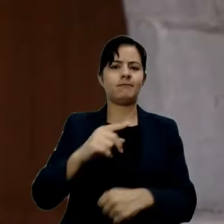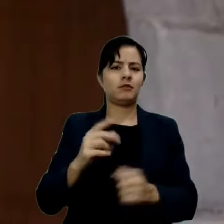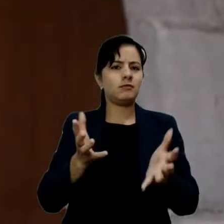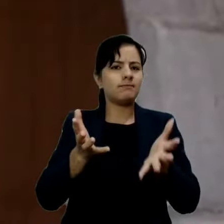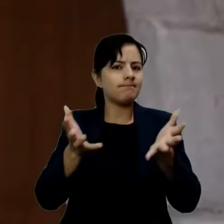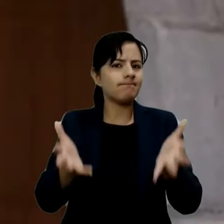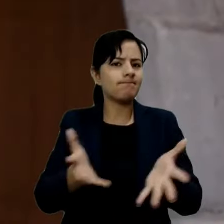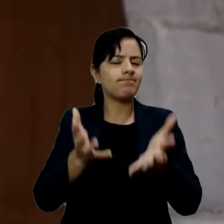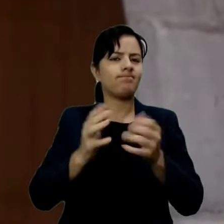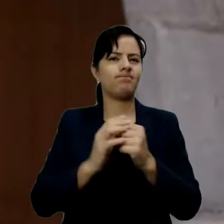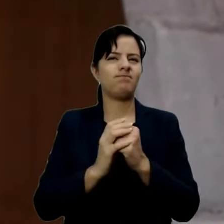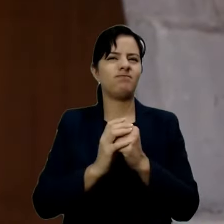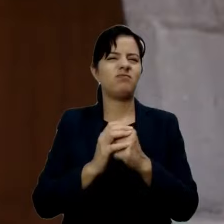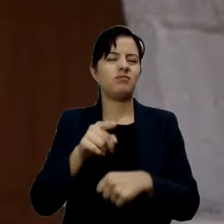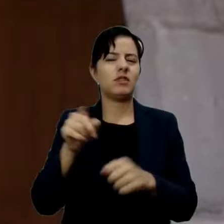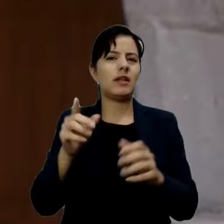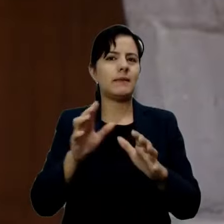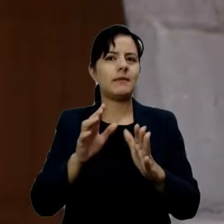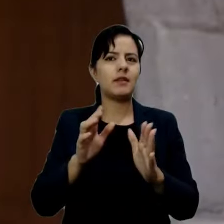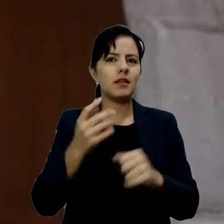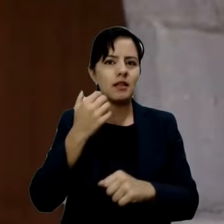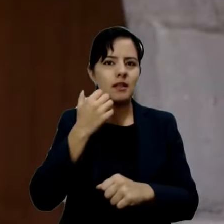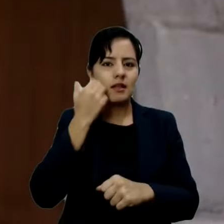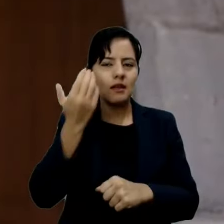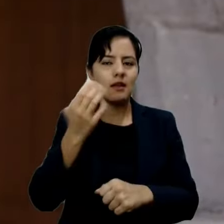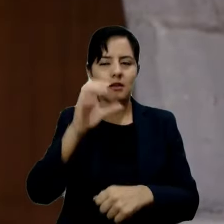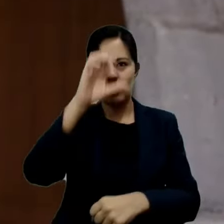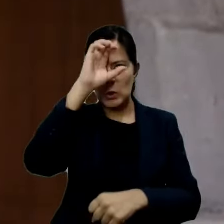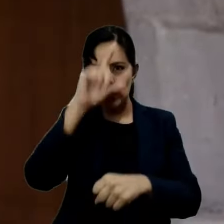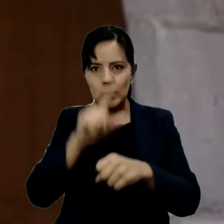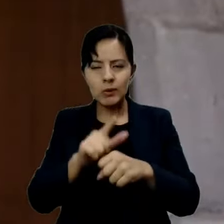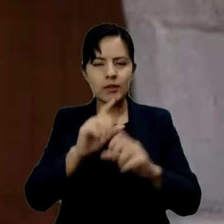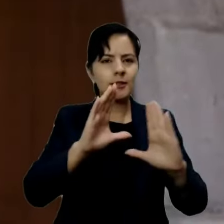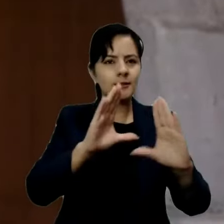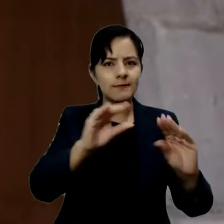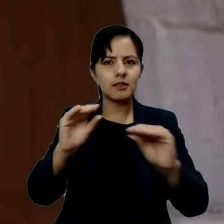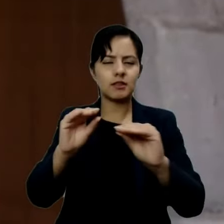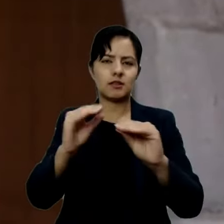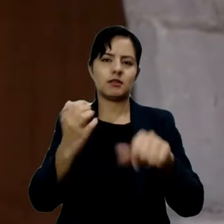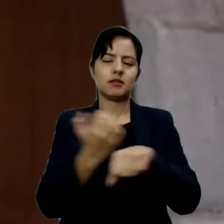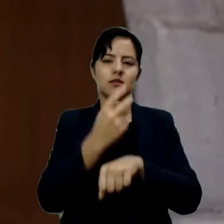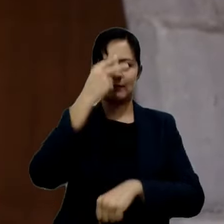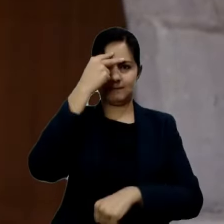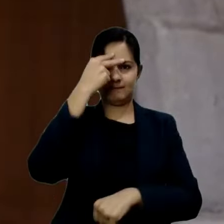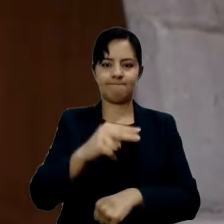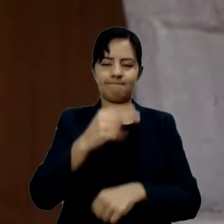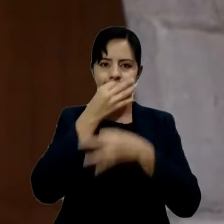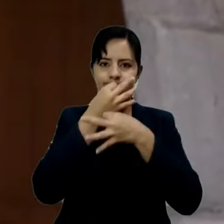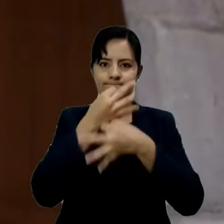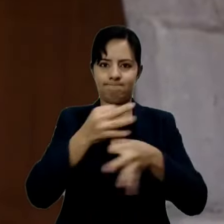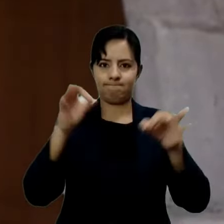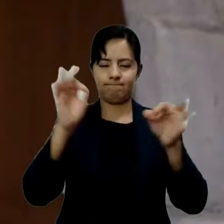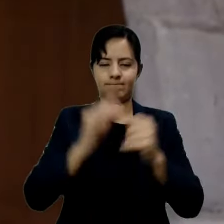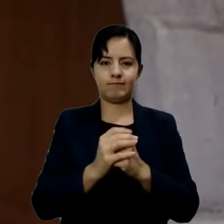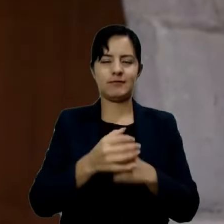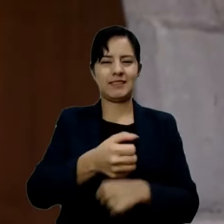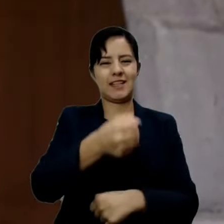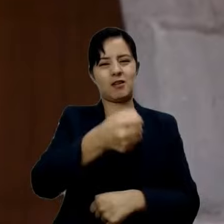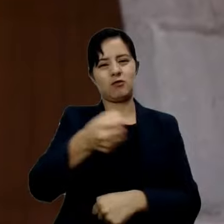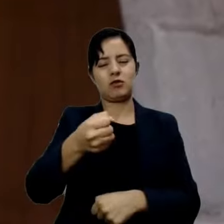y en el y en la promoción de nuestra cultura en el Estado de México saludo a los medios de